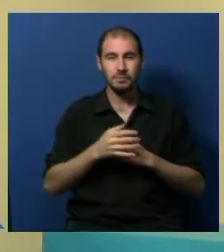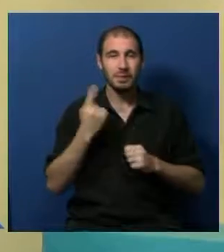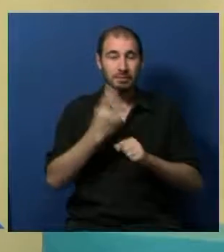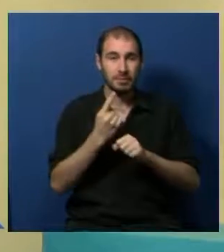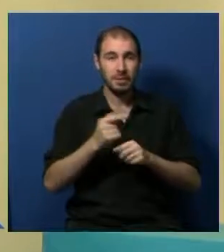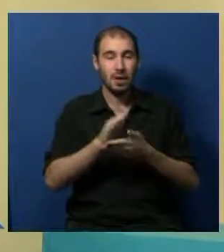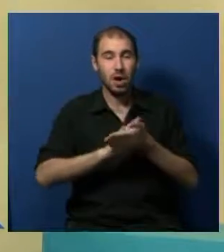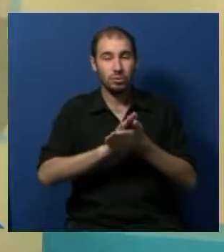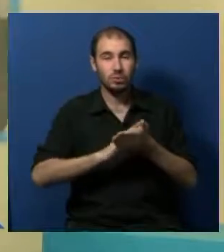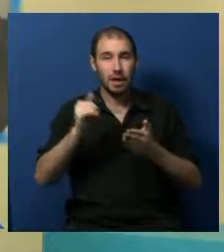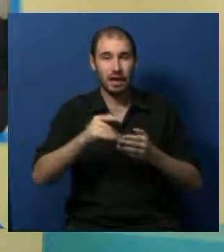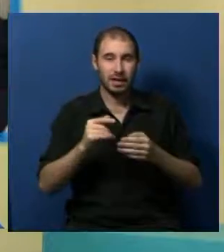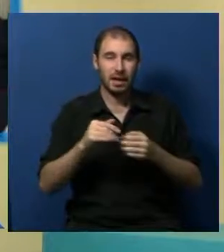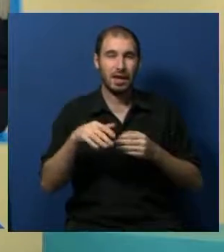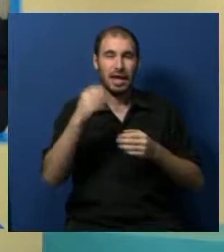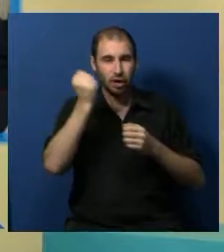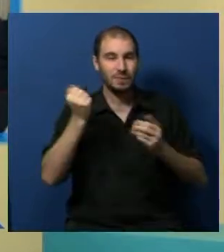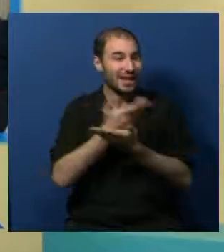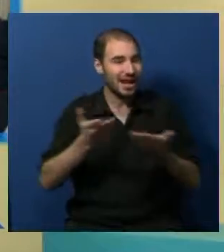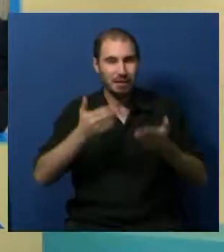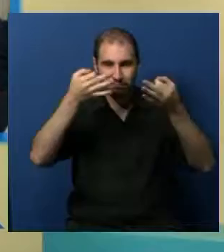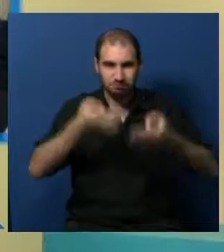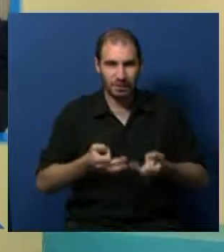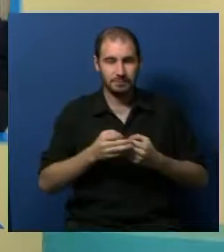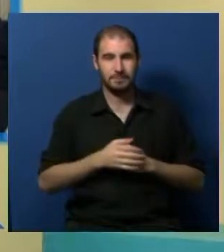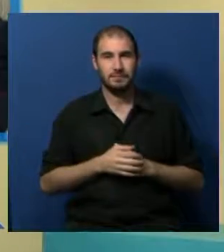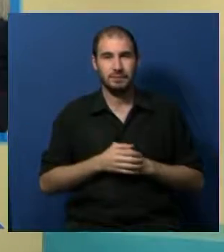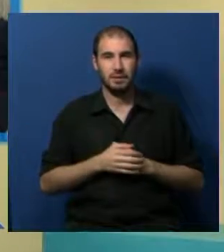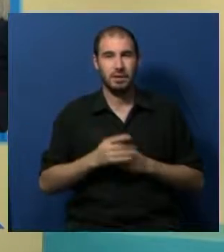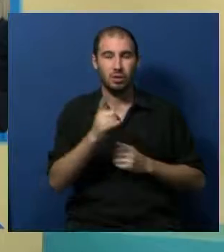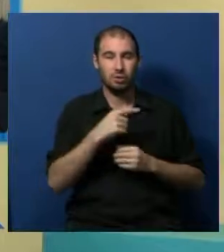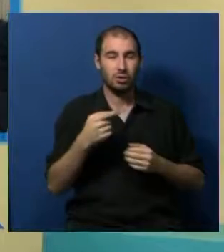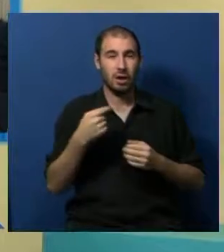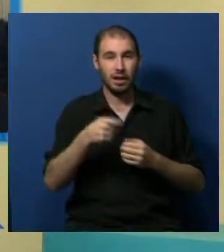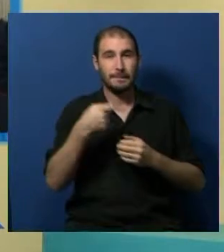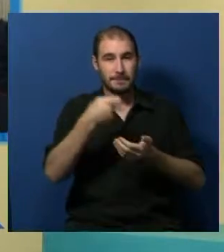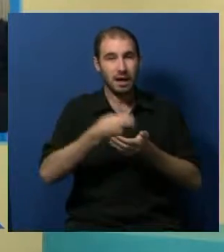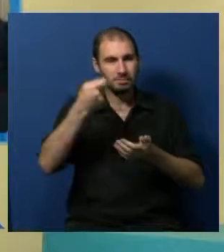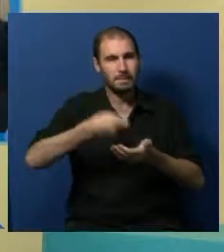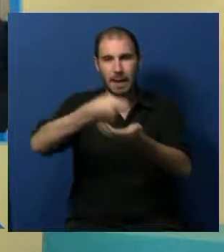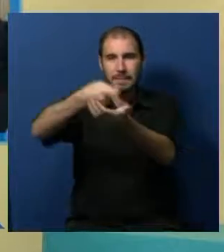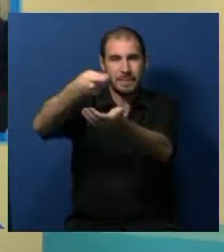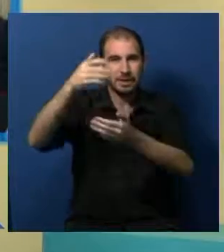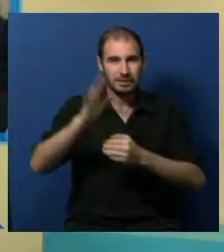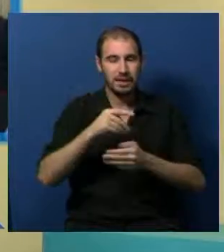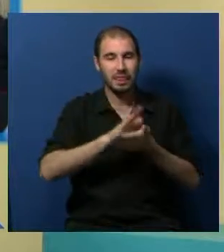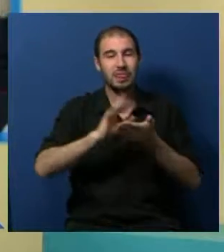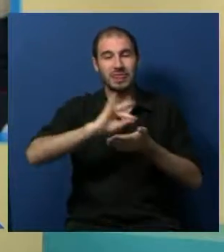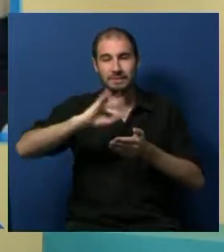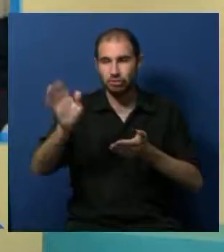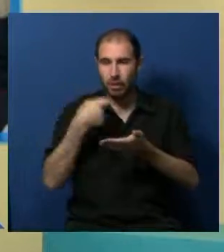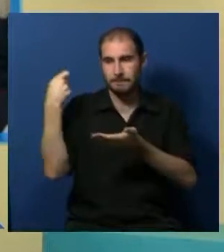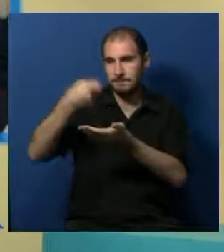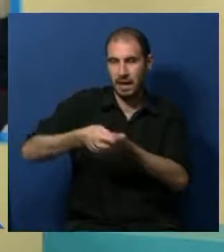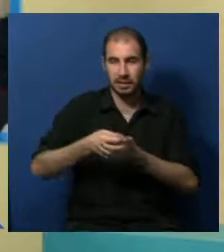trató, digamos, de normalizar un poco la macroeconomía, es decir, bueno, somos buenos pagadores, vamos a ser buenos pagadores, vamos a solucionar todas las deudas que tenemos para